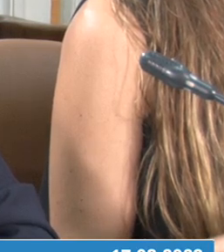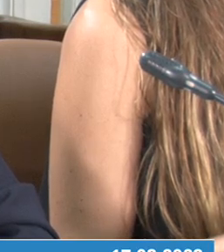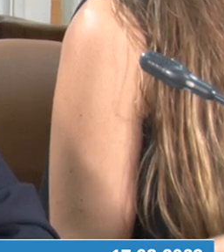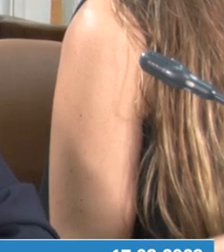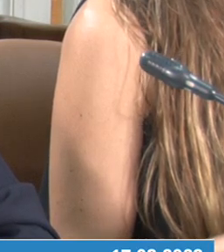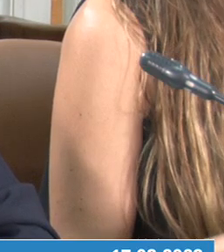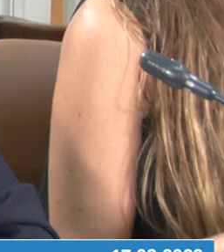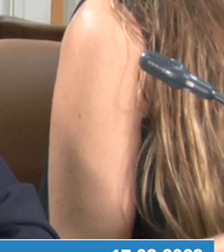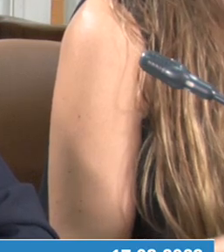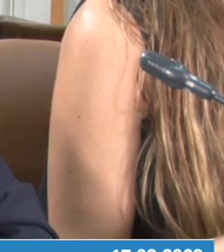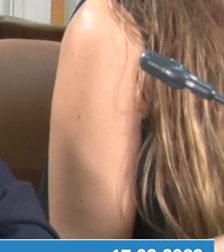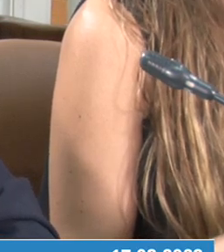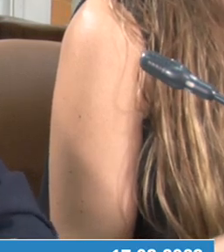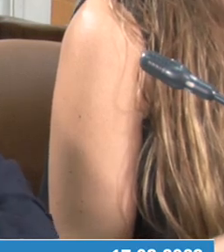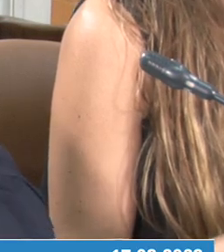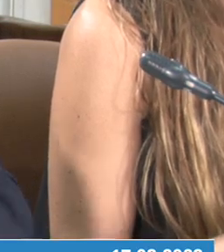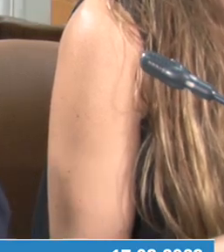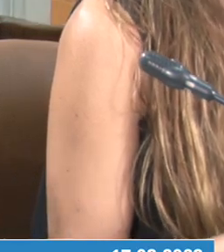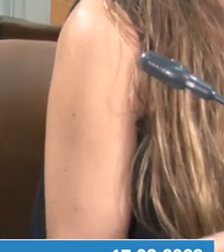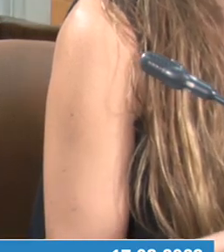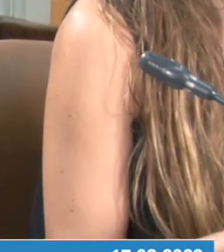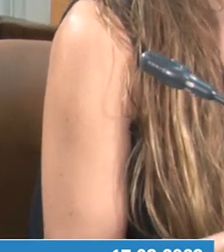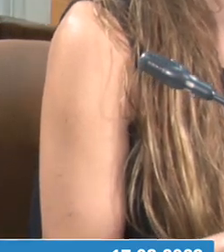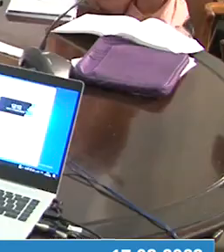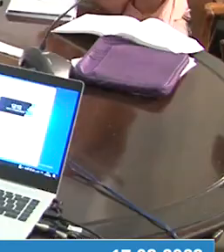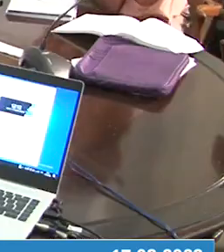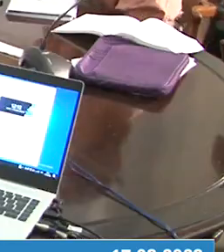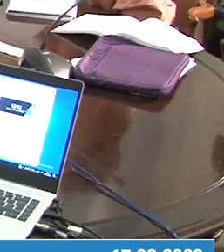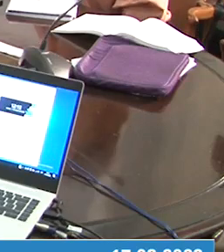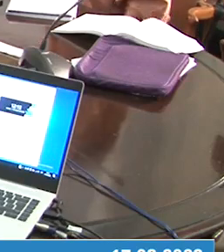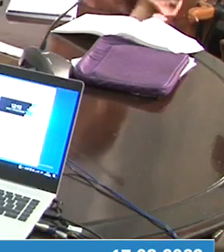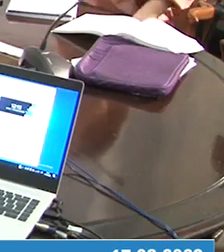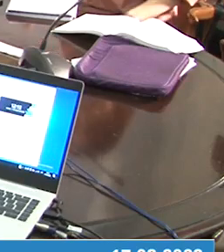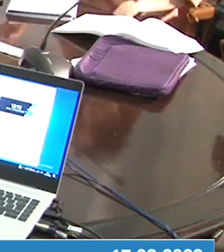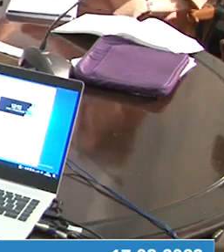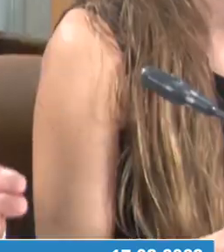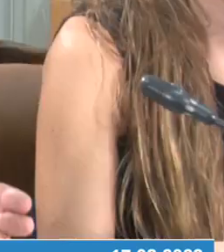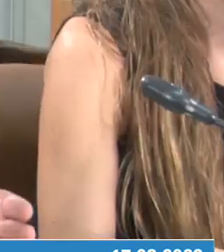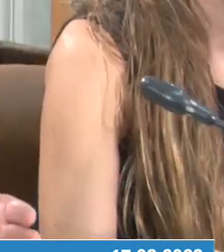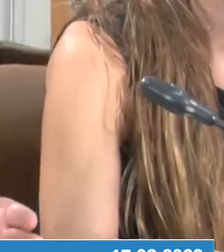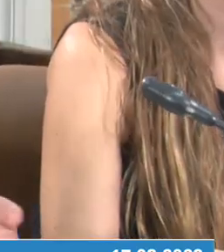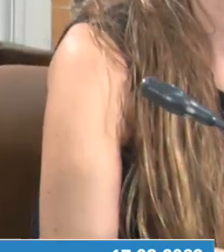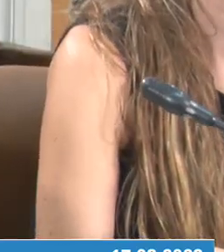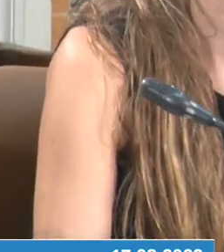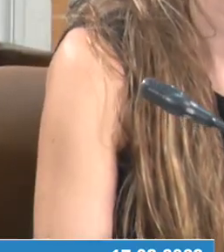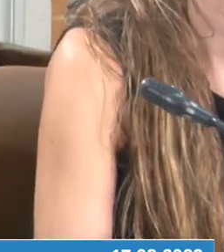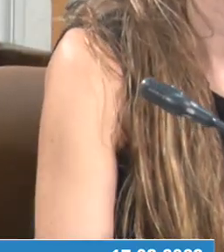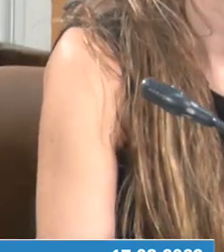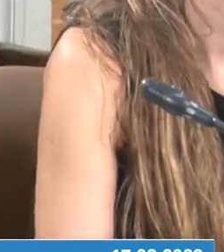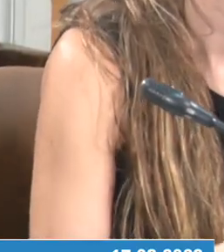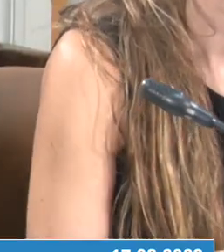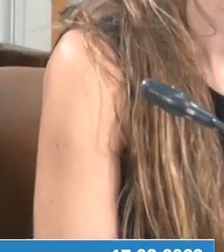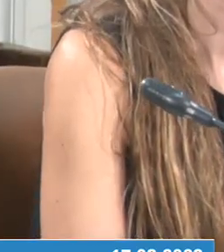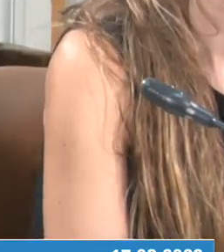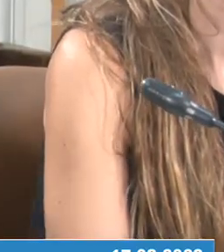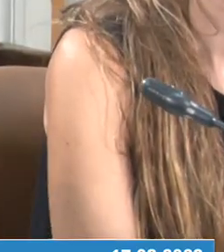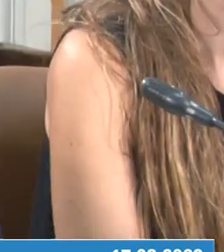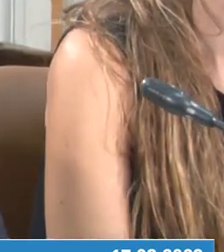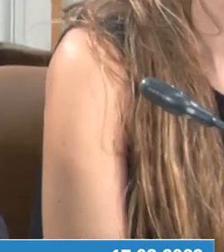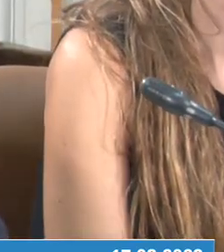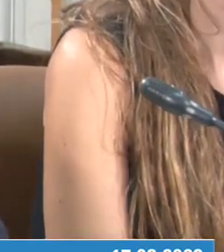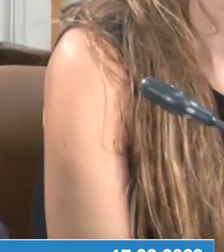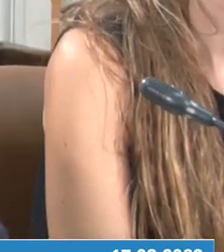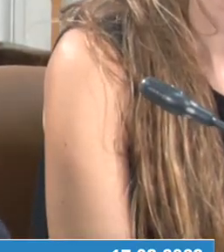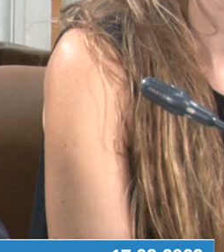más o menos 45 minutos para poder tener algún tipo de pregunta a nuestros queridos y destacados invitados. Se ofrece